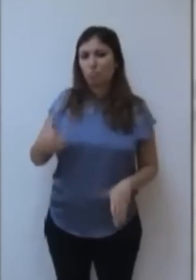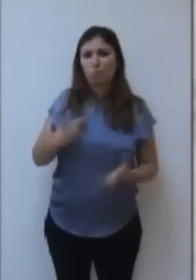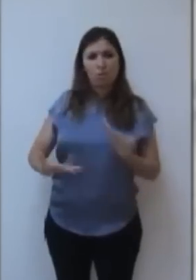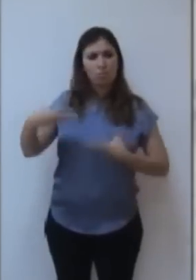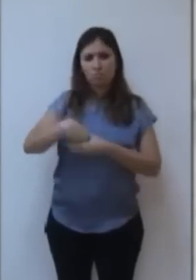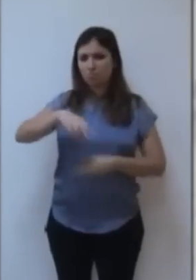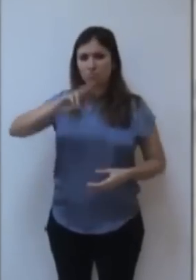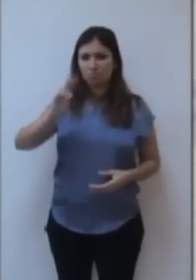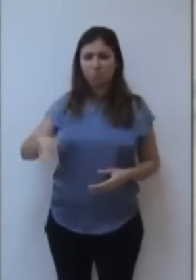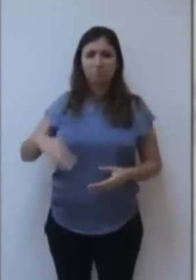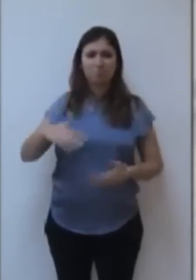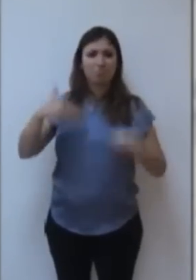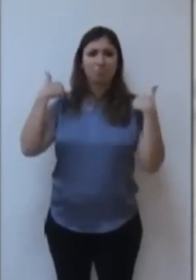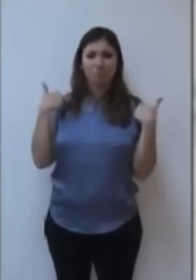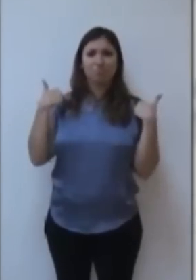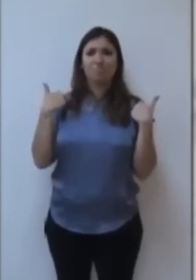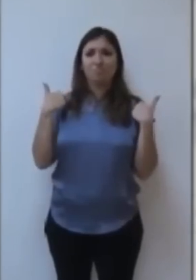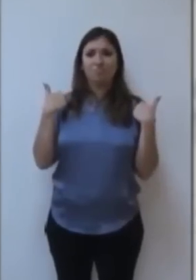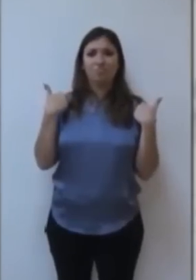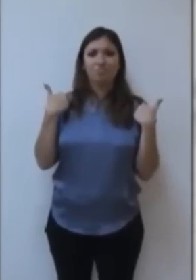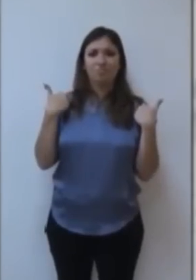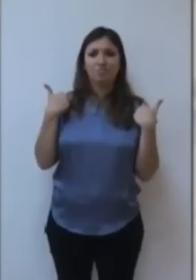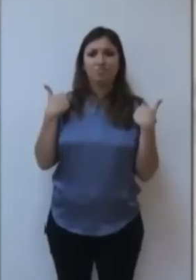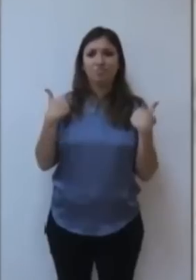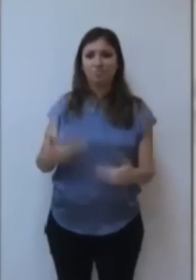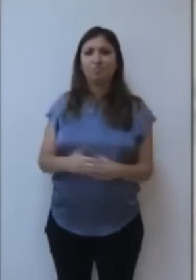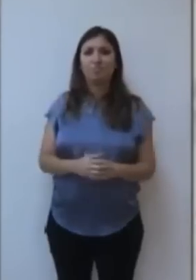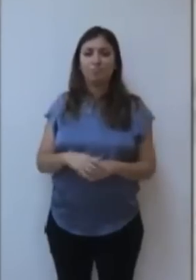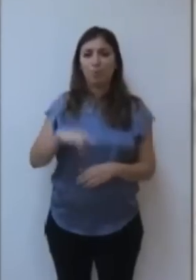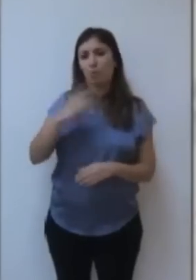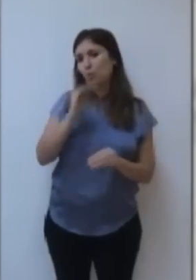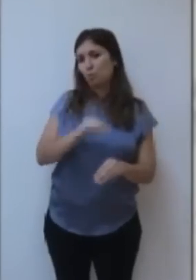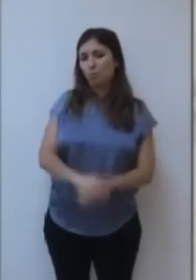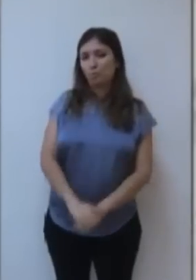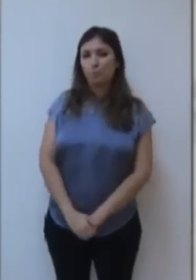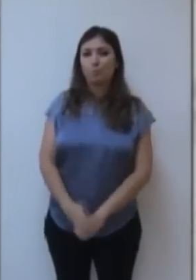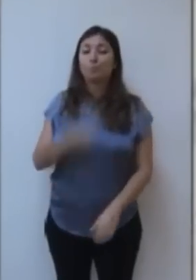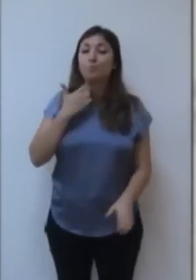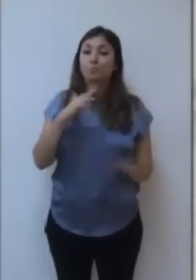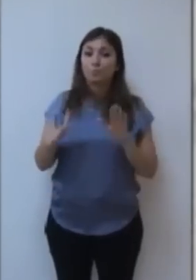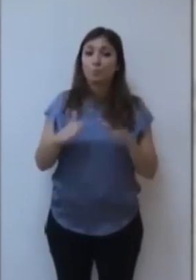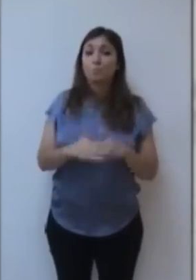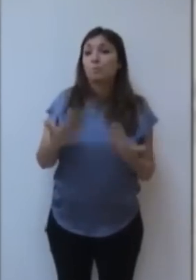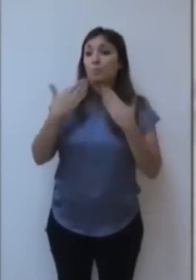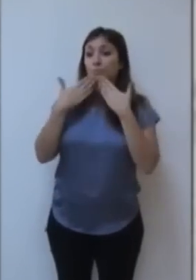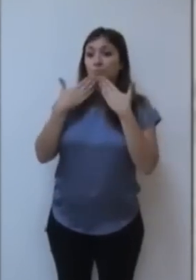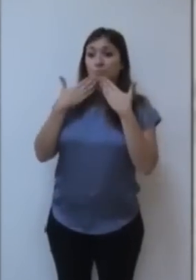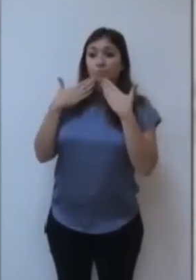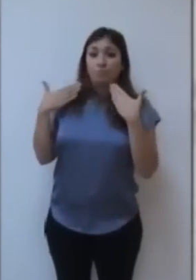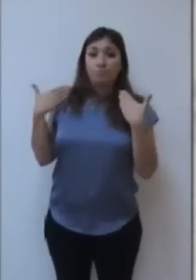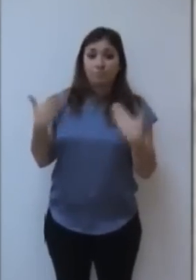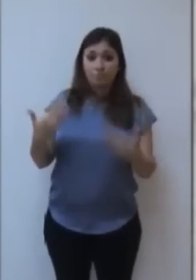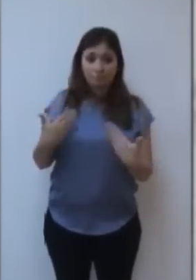ya implicada y tomen iniciativas. Pues muchísimas